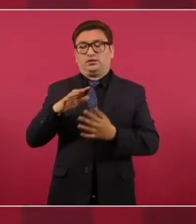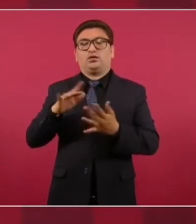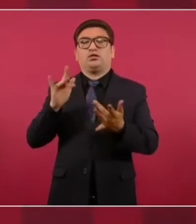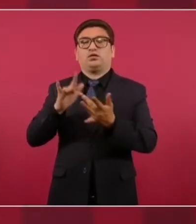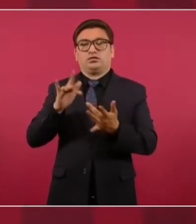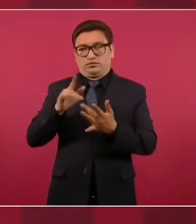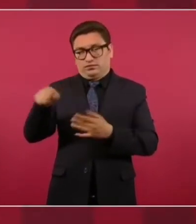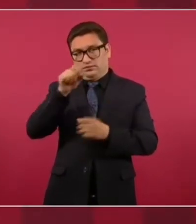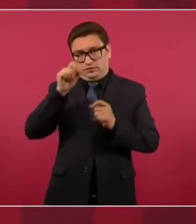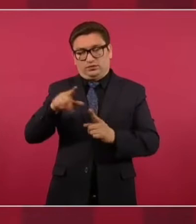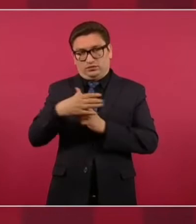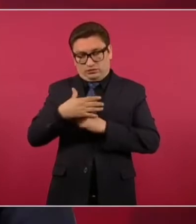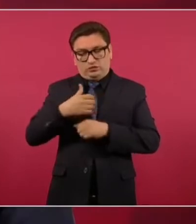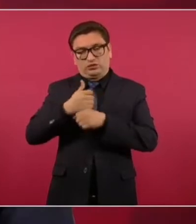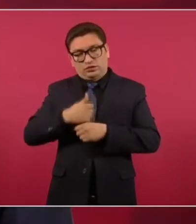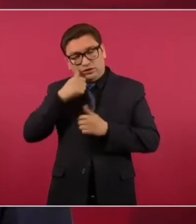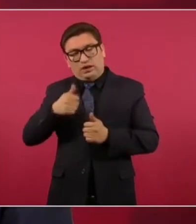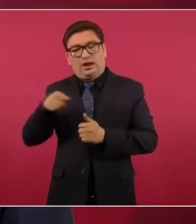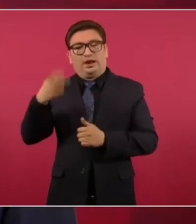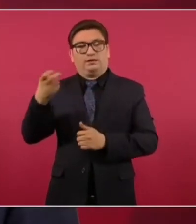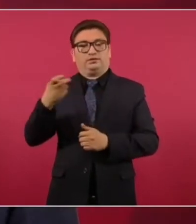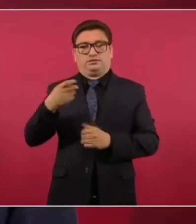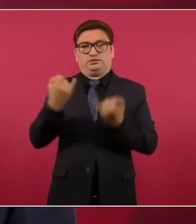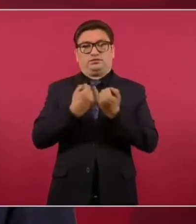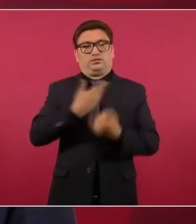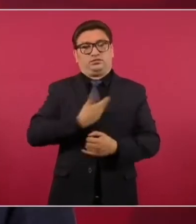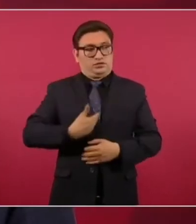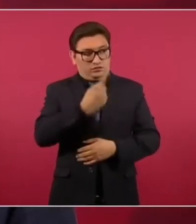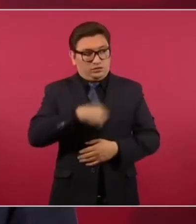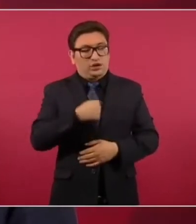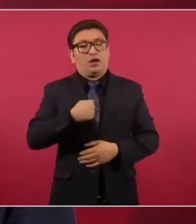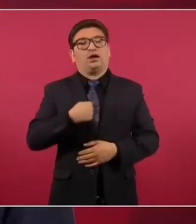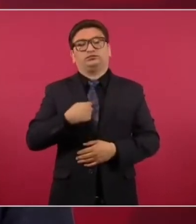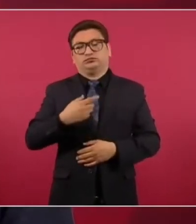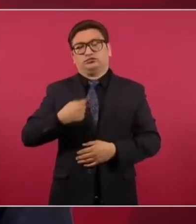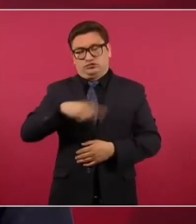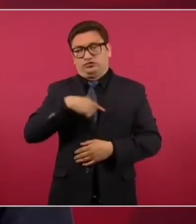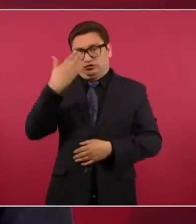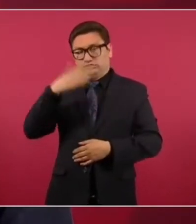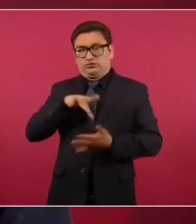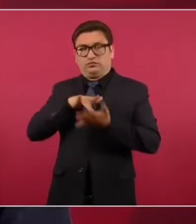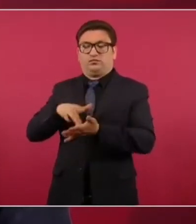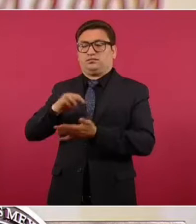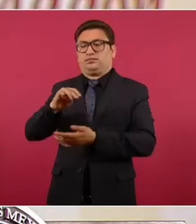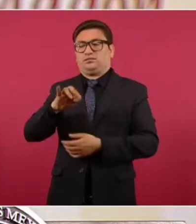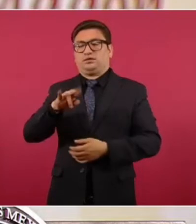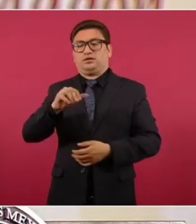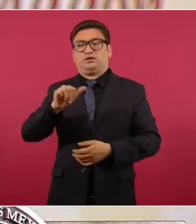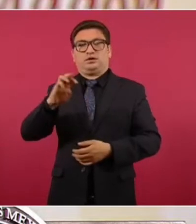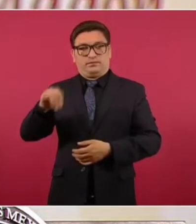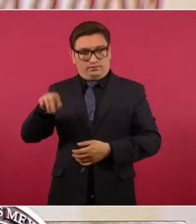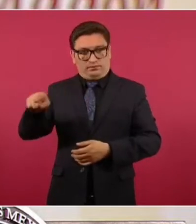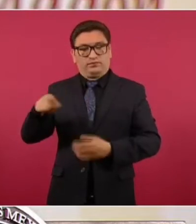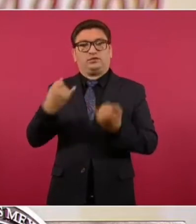de Atención a Víctimas, y desde luego, como nos lo ha instruido el presidente, por reiterar todo el apoyo a Miriam y